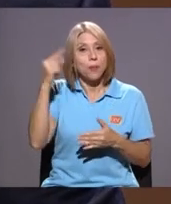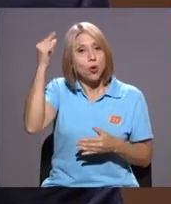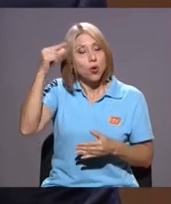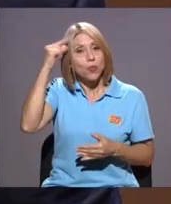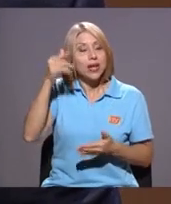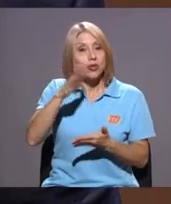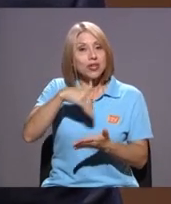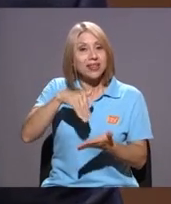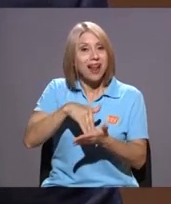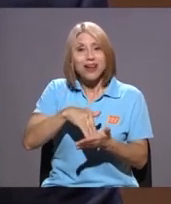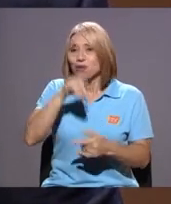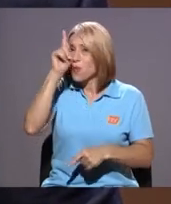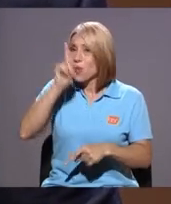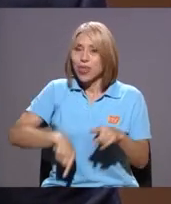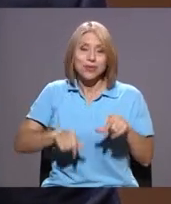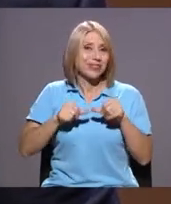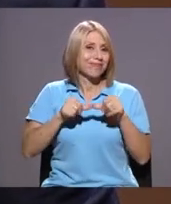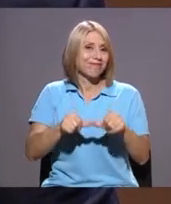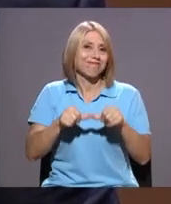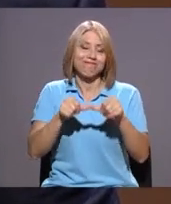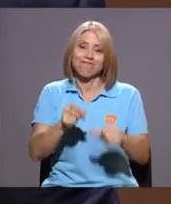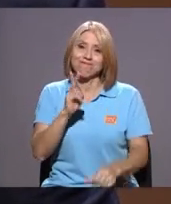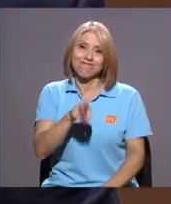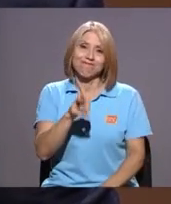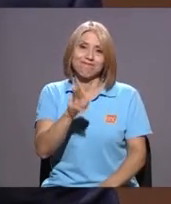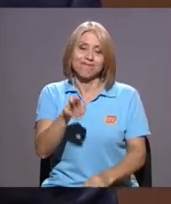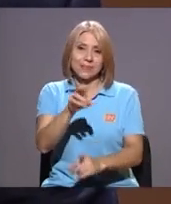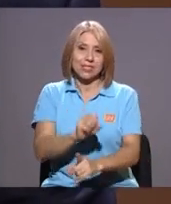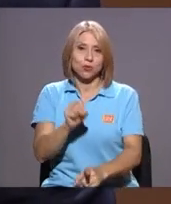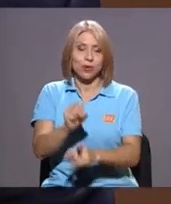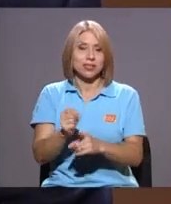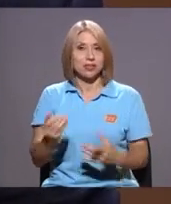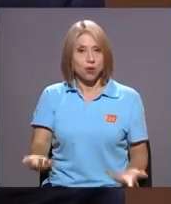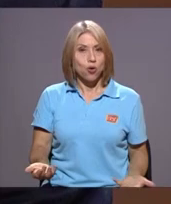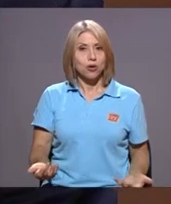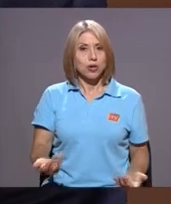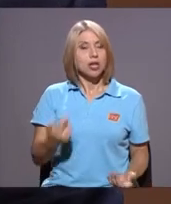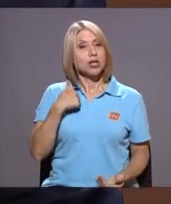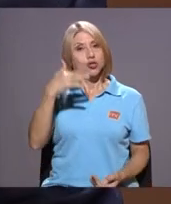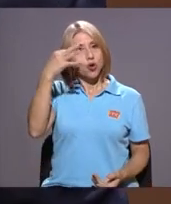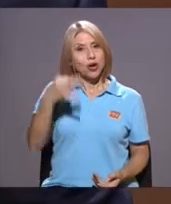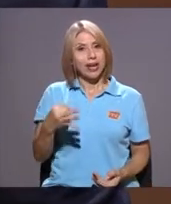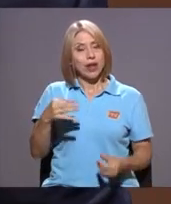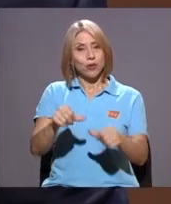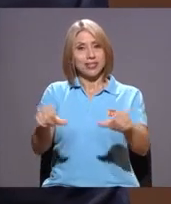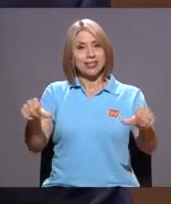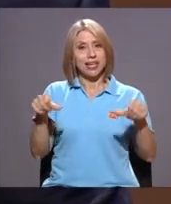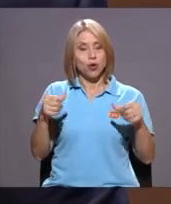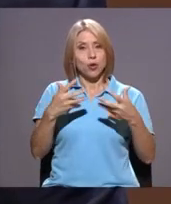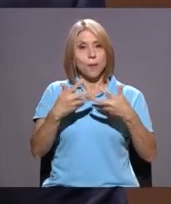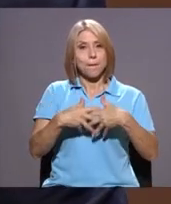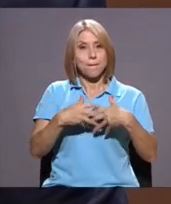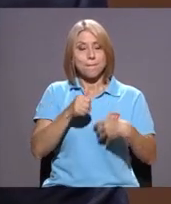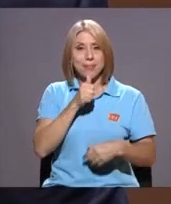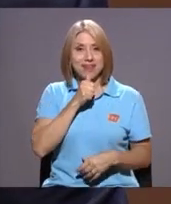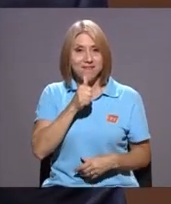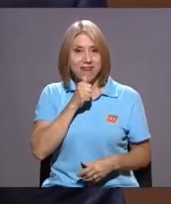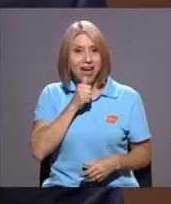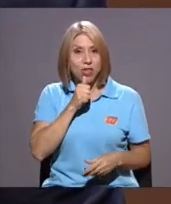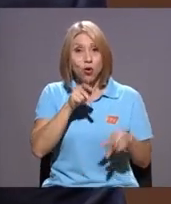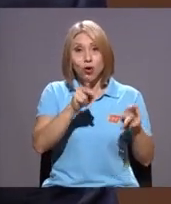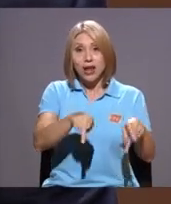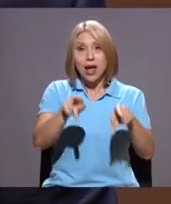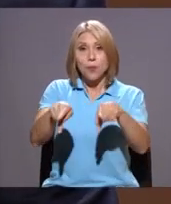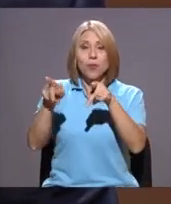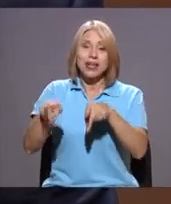podemos seguir sosteniendo esa situación y yo creo que el sector privado la población tiene que